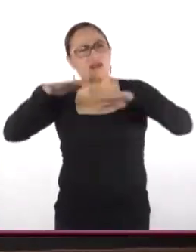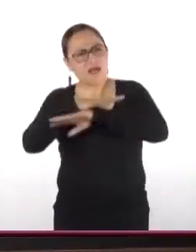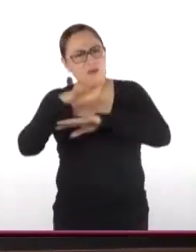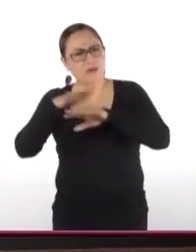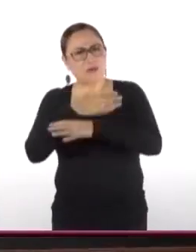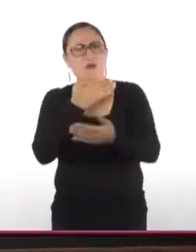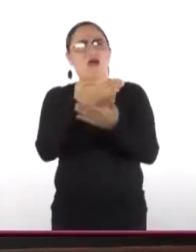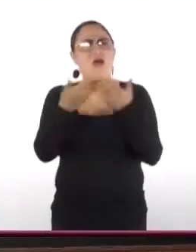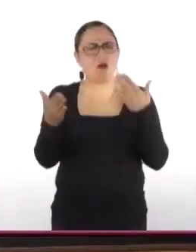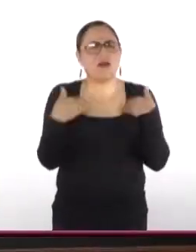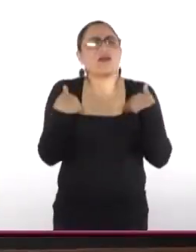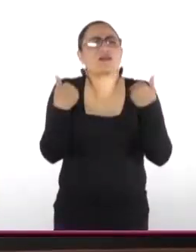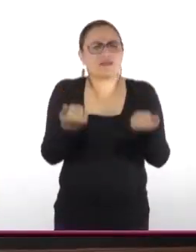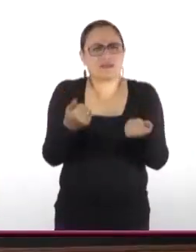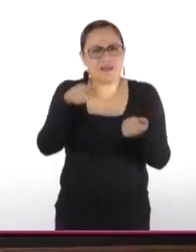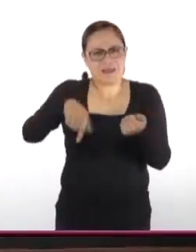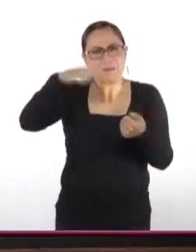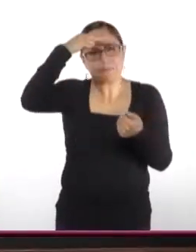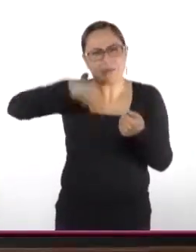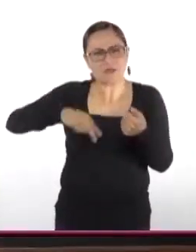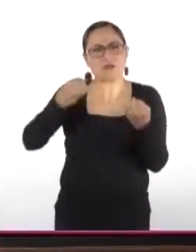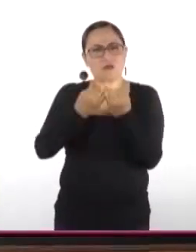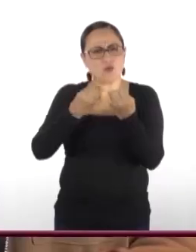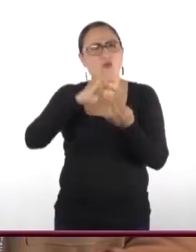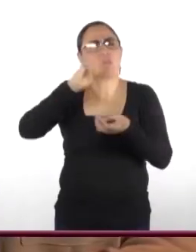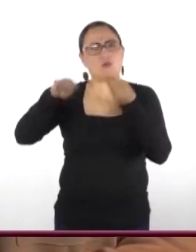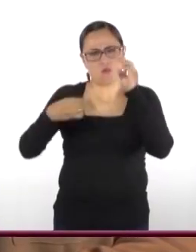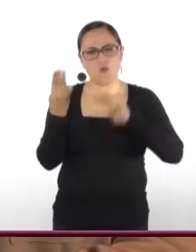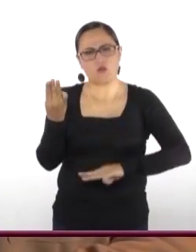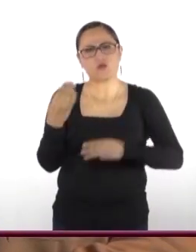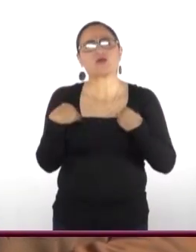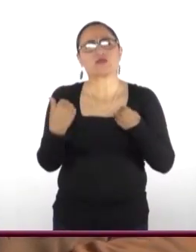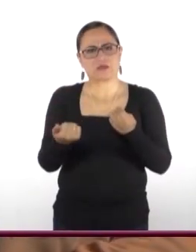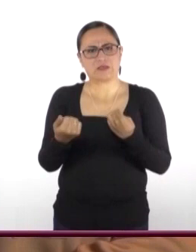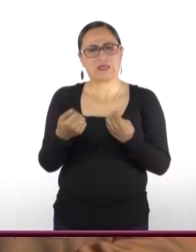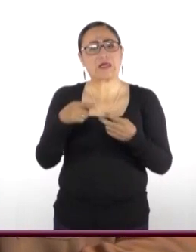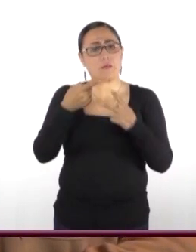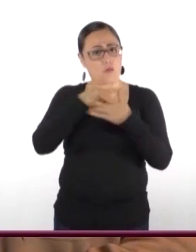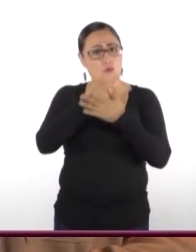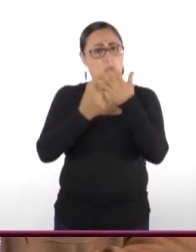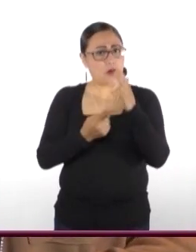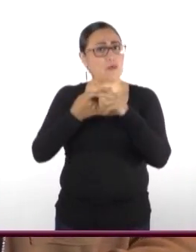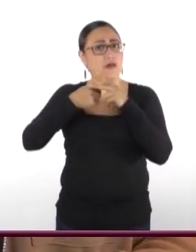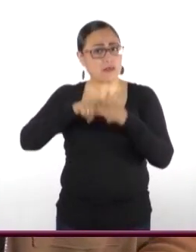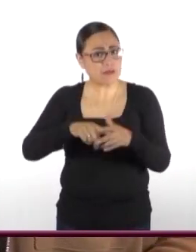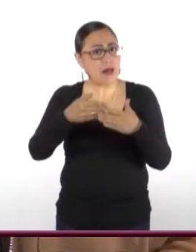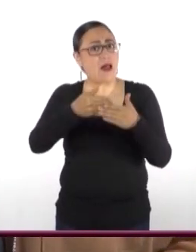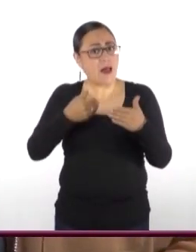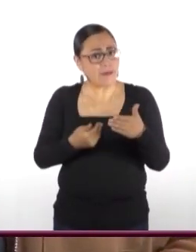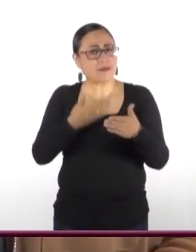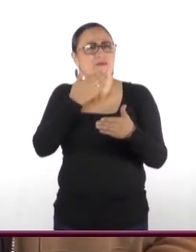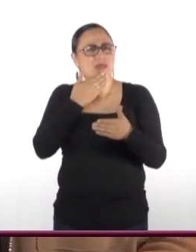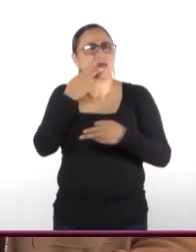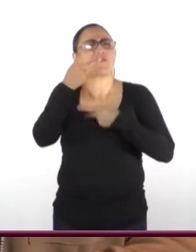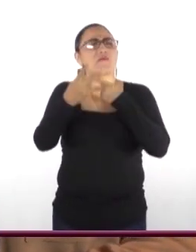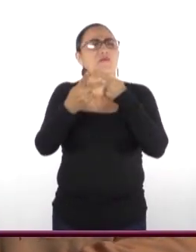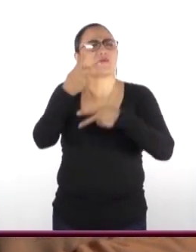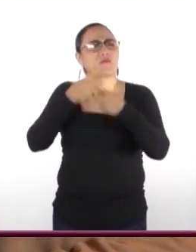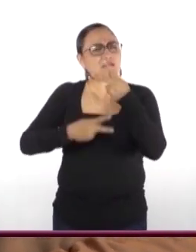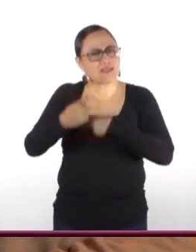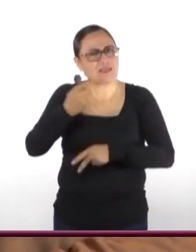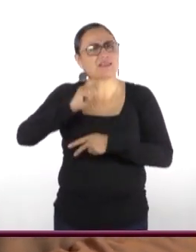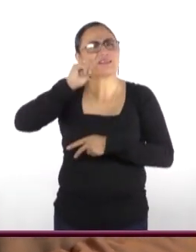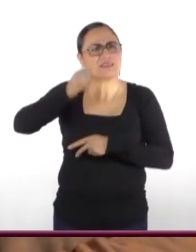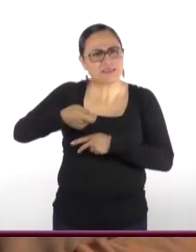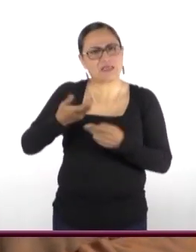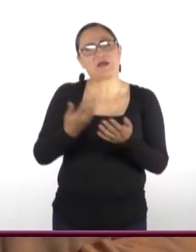nuestro presente como mexicanos y como ciudadanos del mundo. Por eso, antes de empezar el programa, queremos ofrecerles a manera de